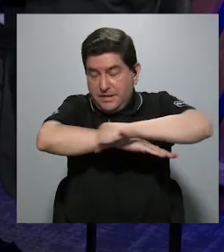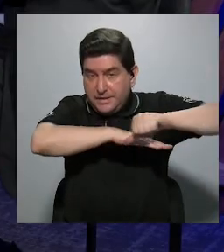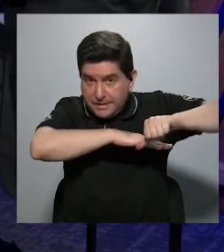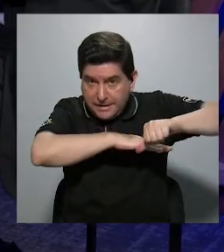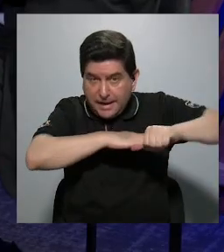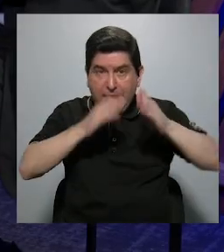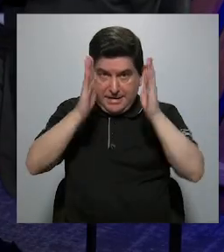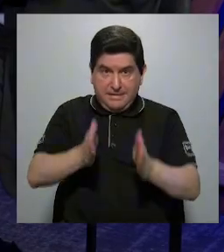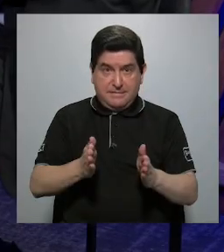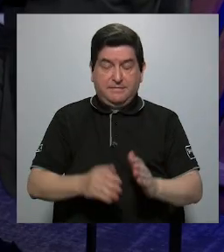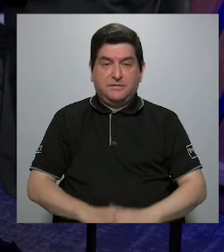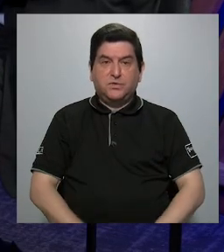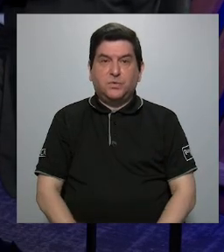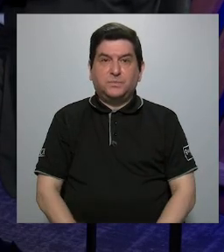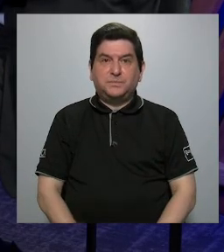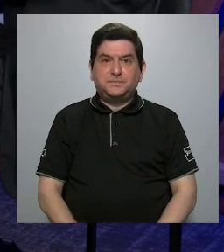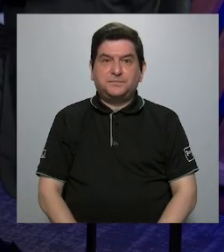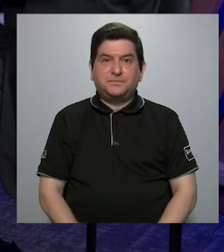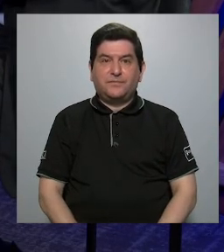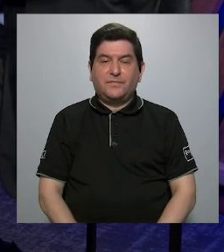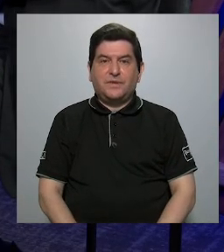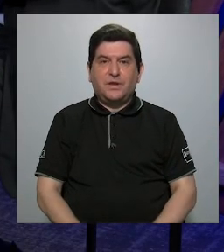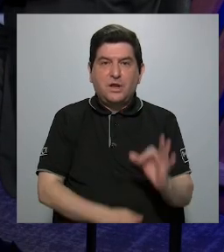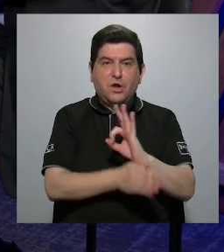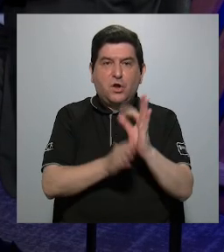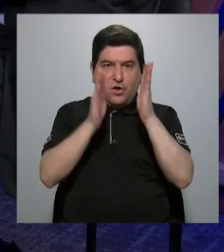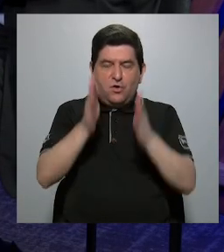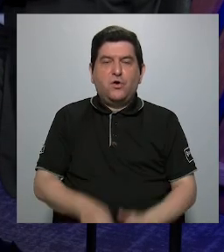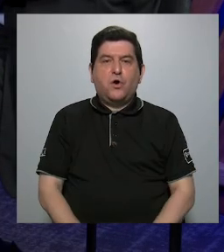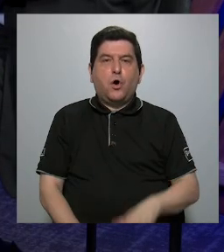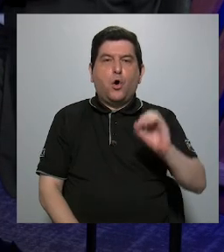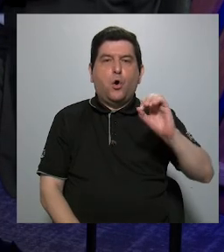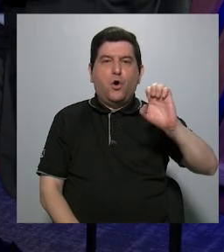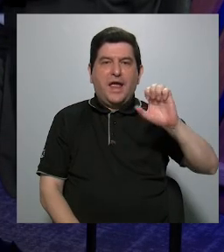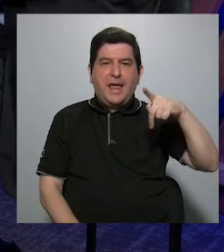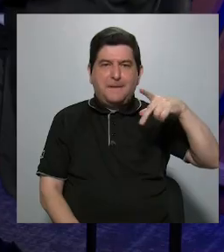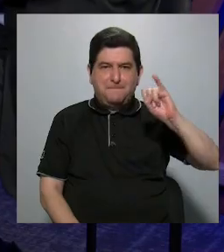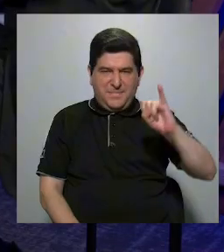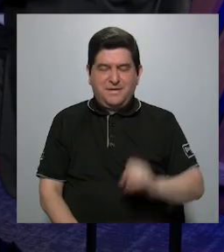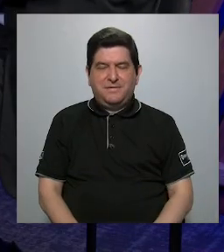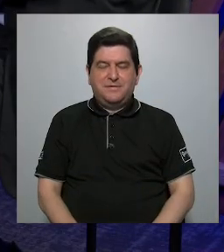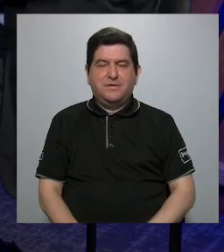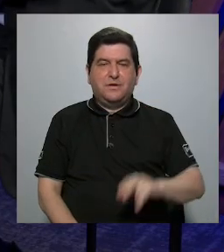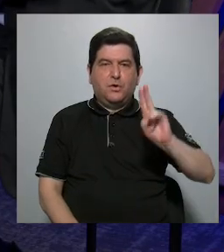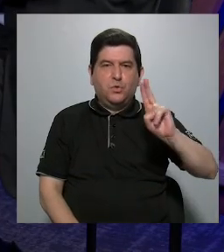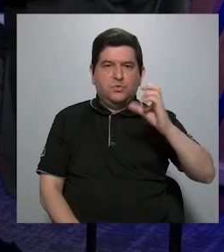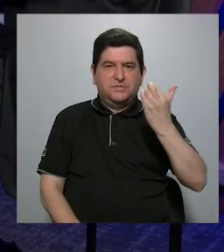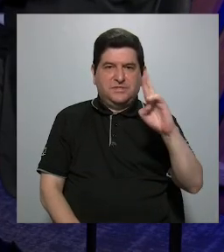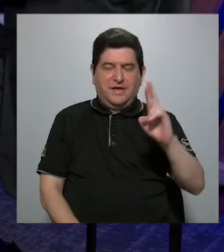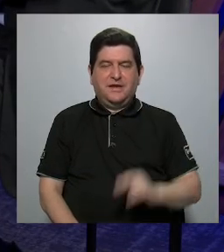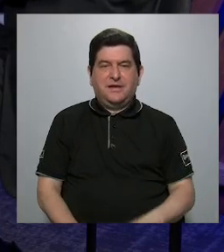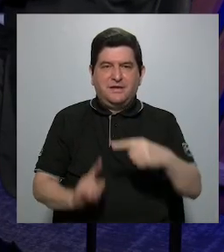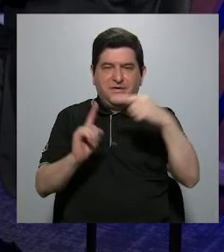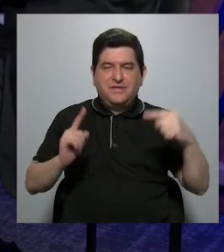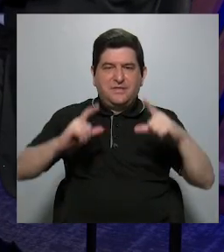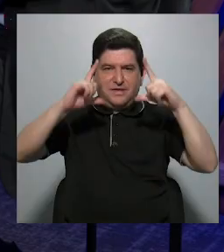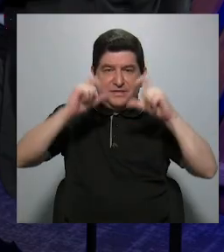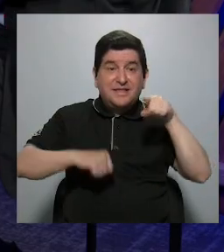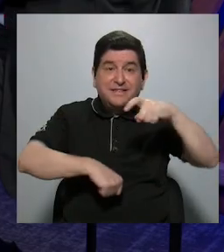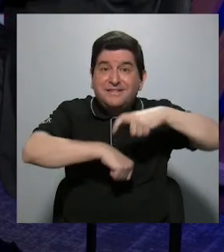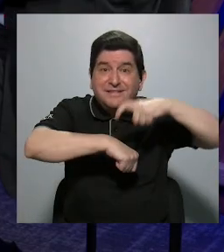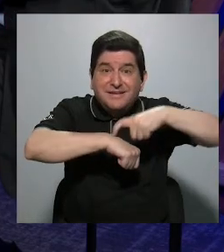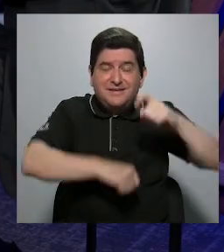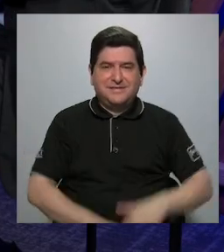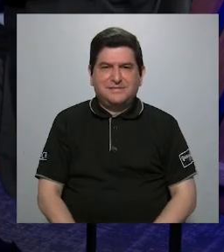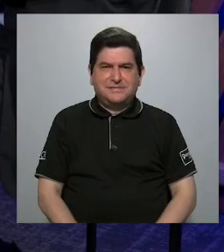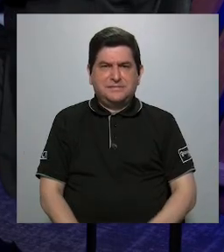arquitecto, entonces funcionario de la OEPI, de la Universidad de Costa Rica, a partir de fotos de la